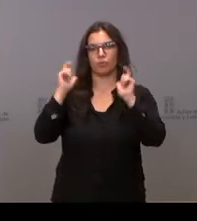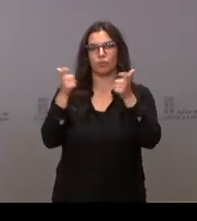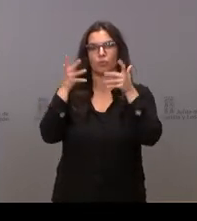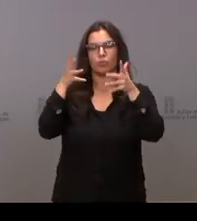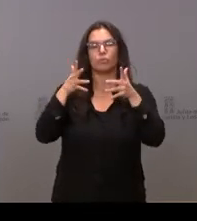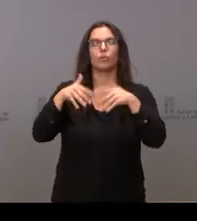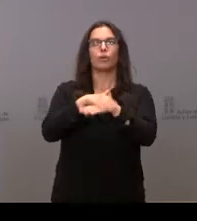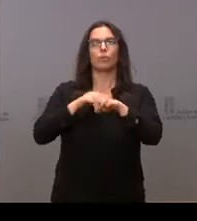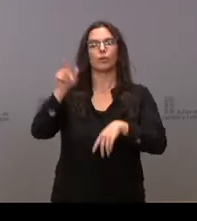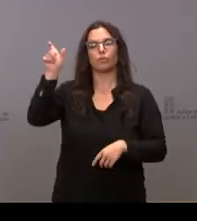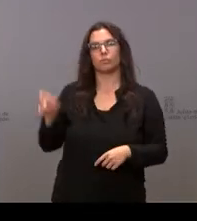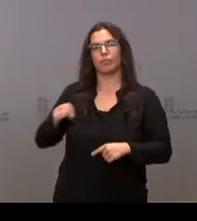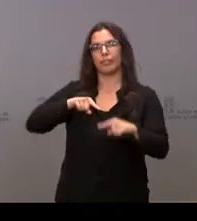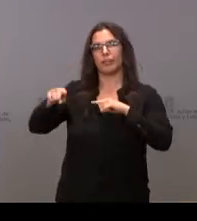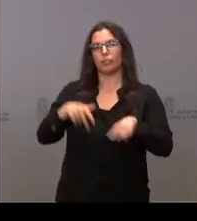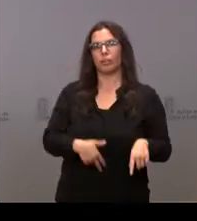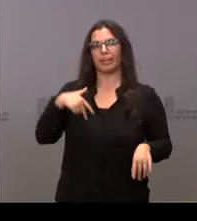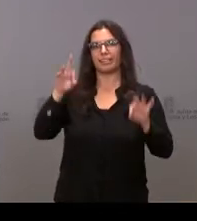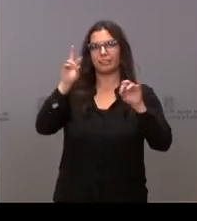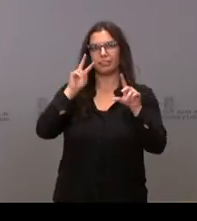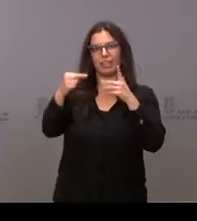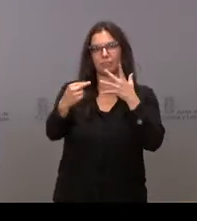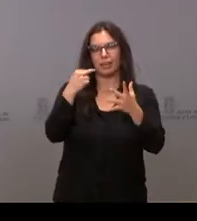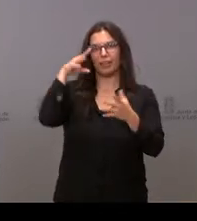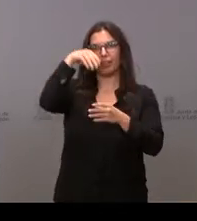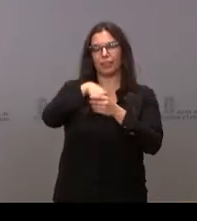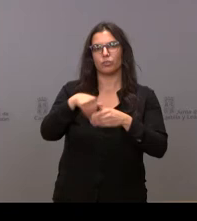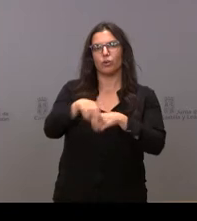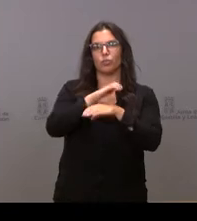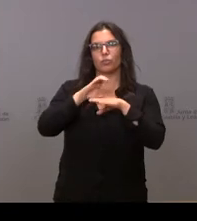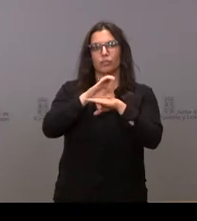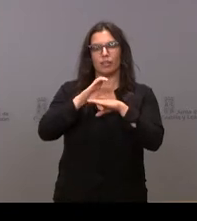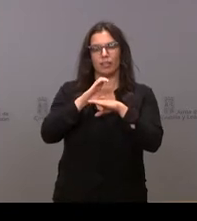director general de Transparencia de la Consejería